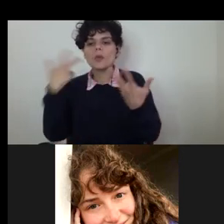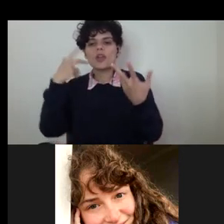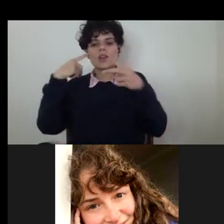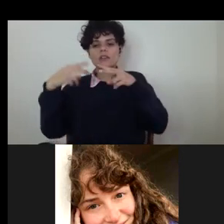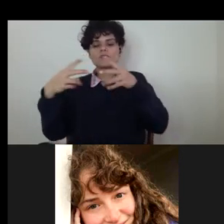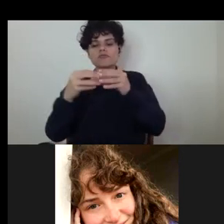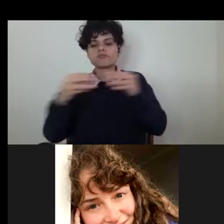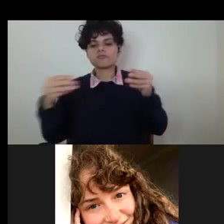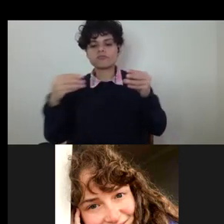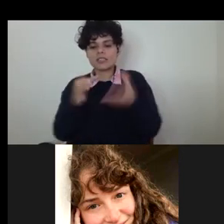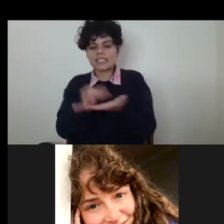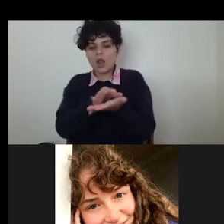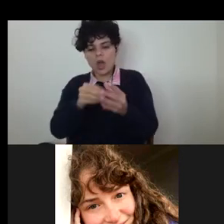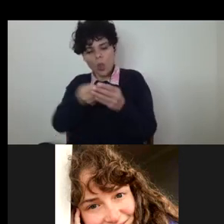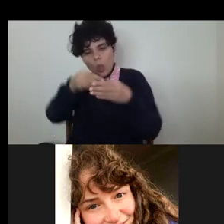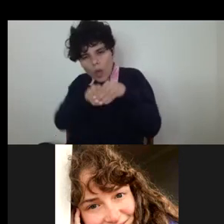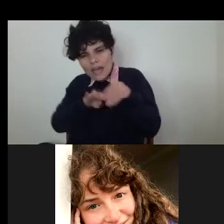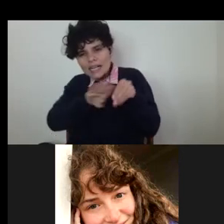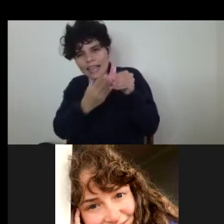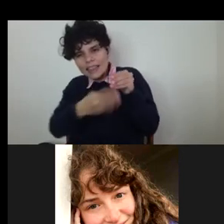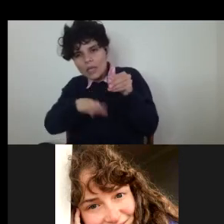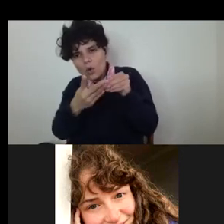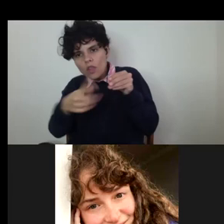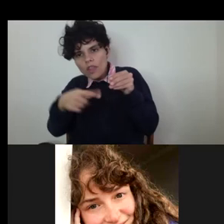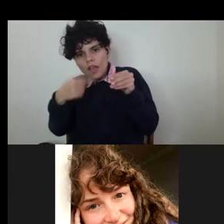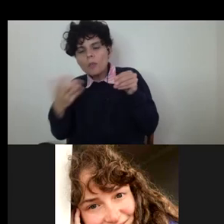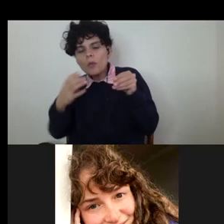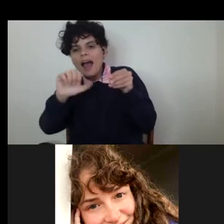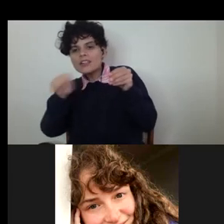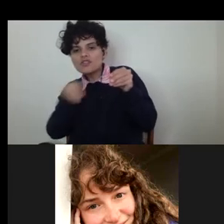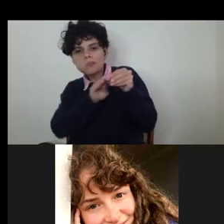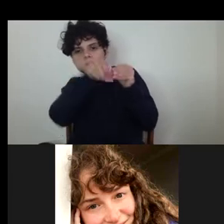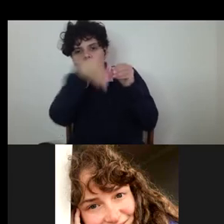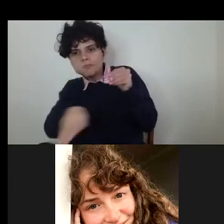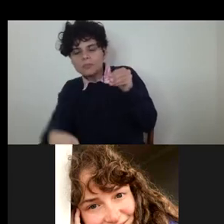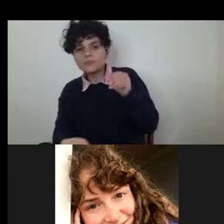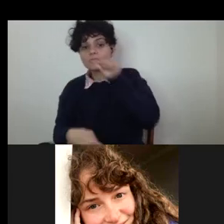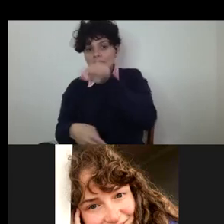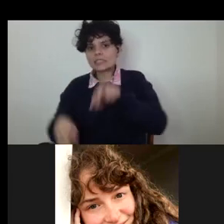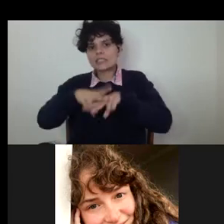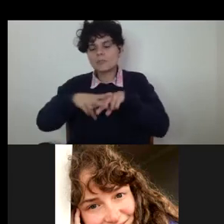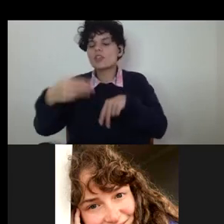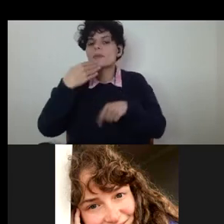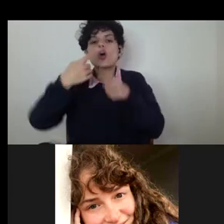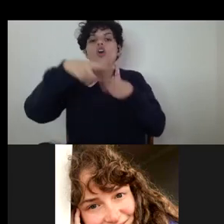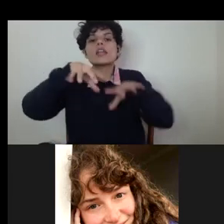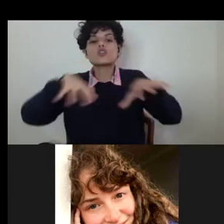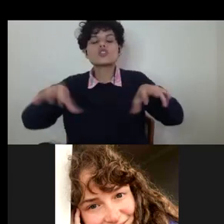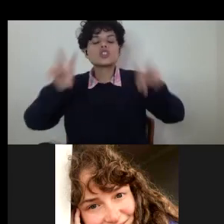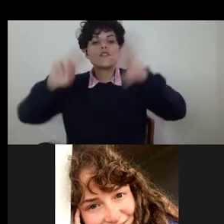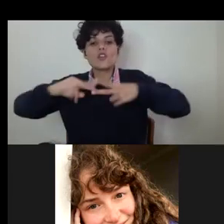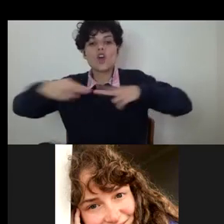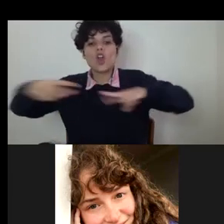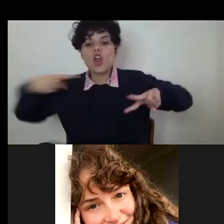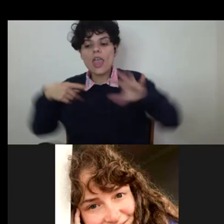sarcoplasmático del músculo de este crustáceo. Y también hice otras cosas en biología molecular, pero no vamos a entrar en eso ahora porque